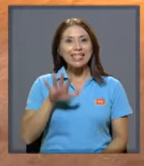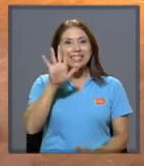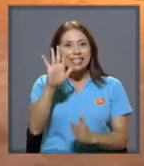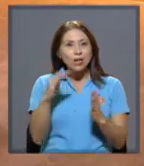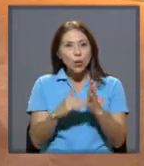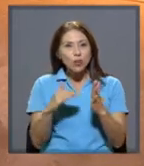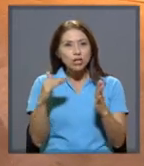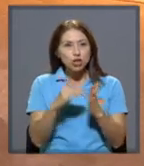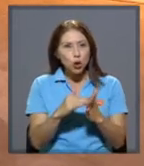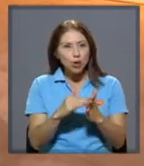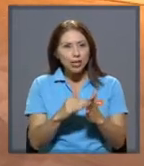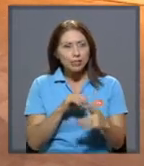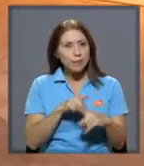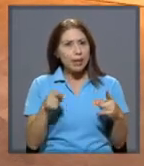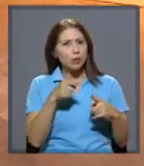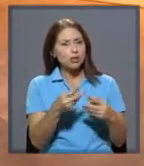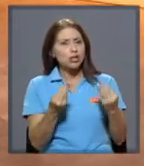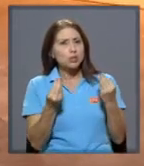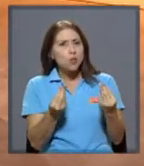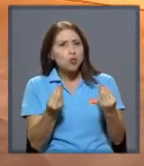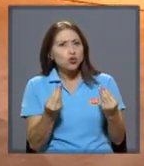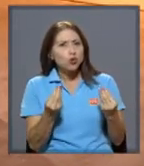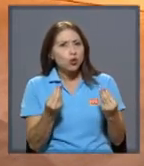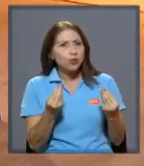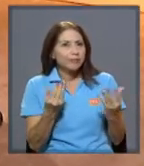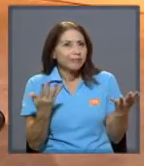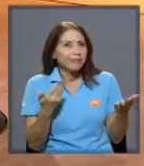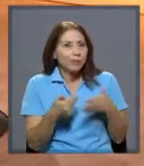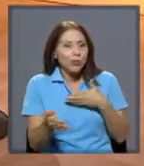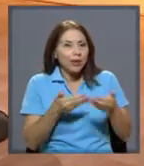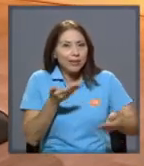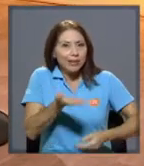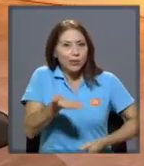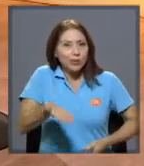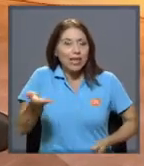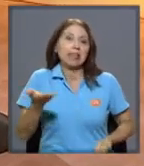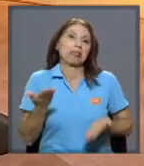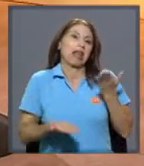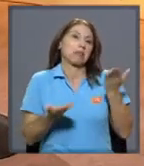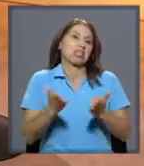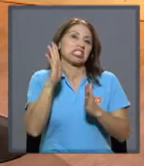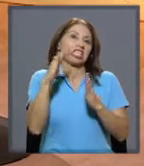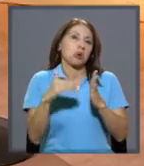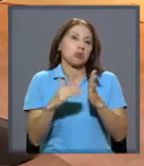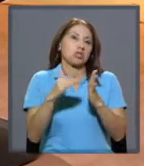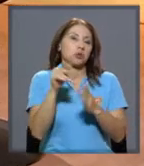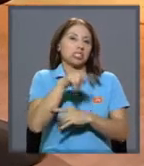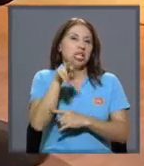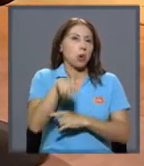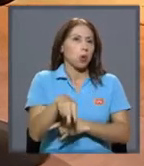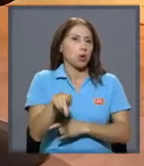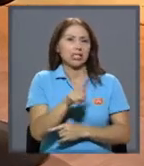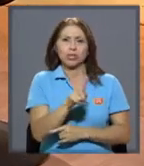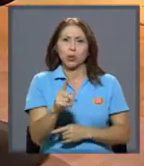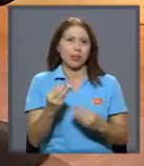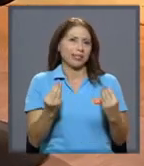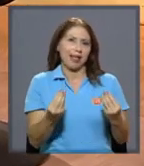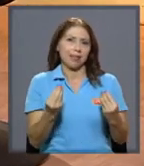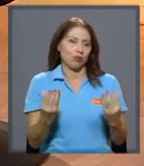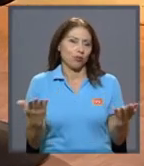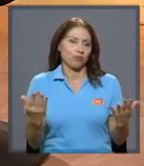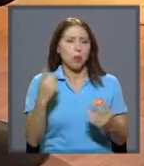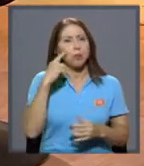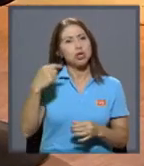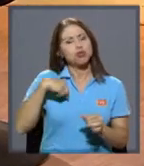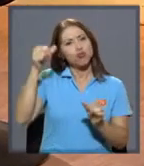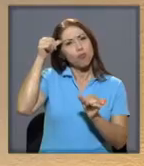¡5 millones! Pero eso es mucho, de lo que sea. Tal vez 5 millones de colones no es tanto, porque yo me